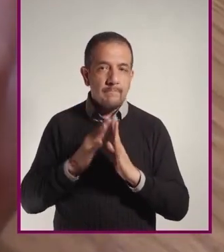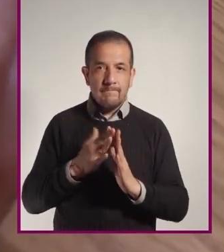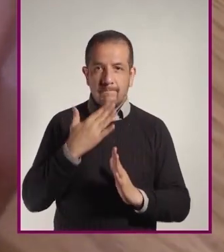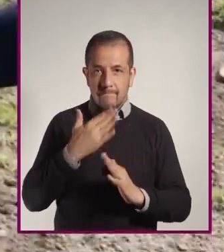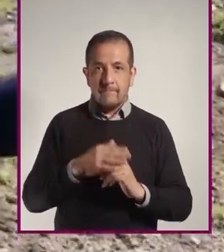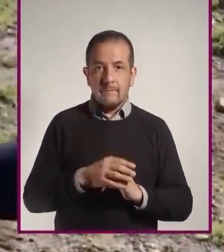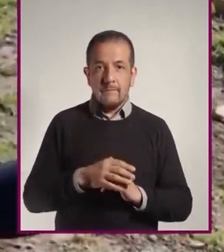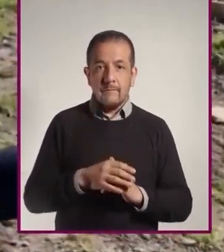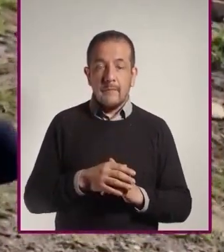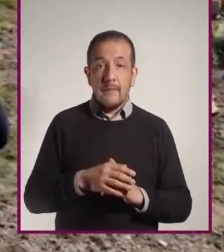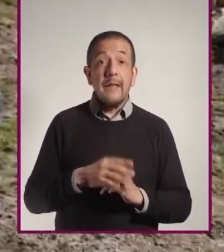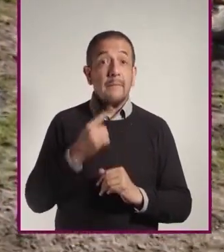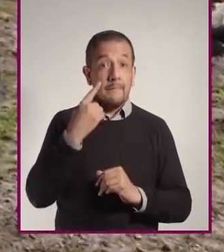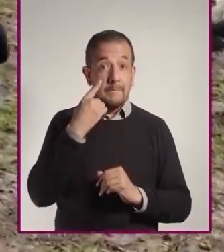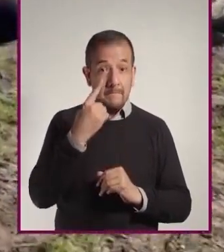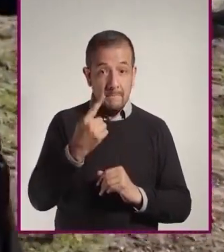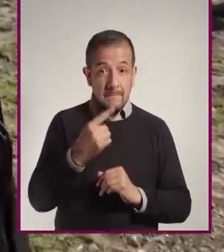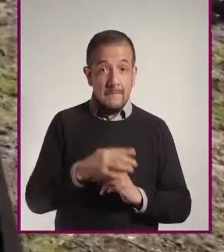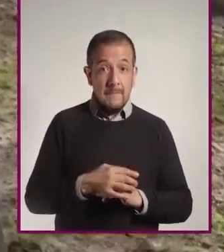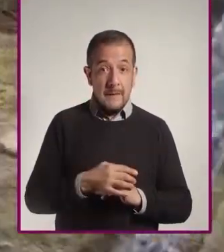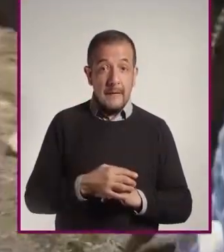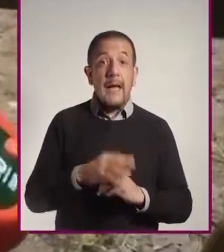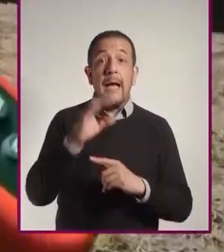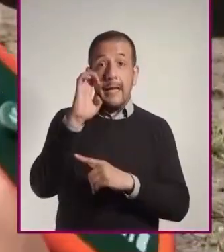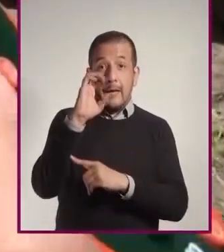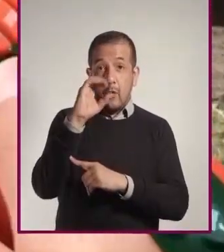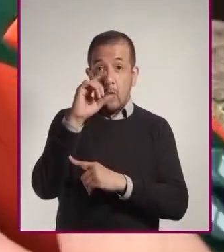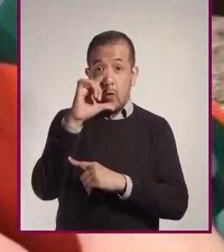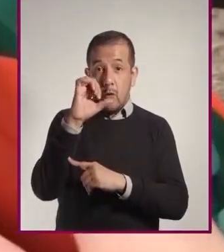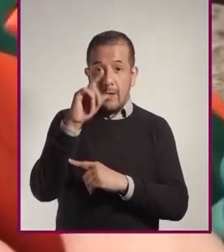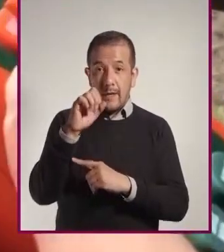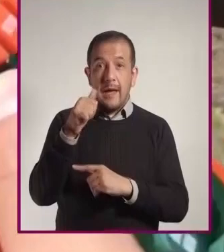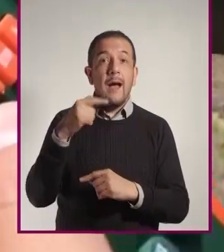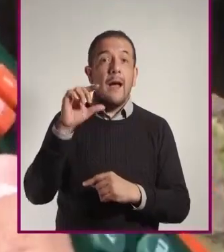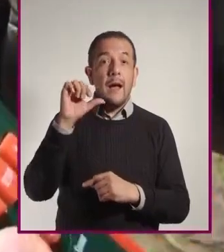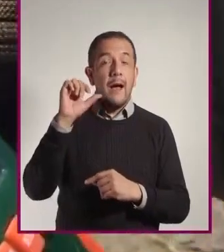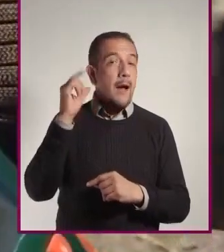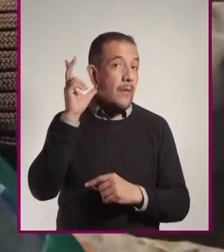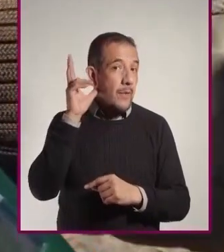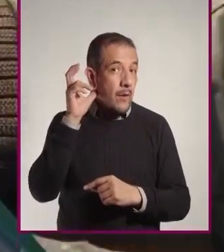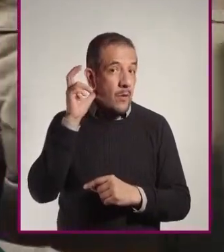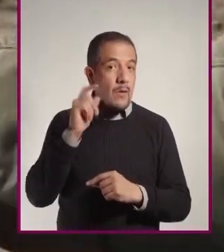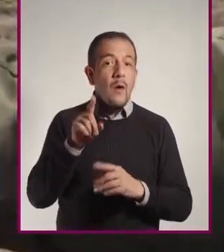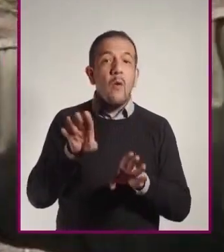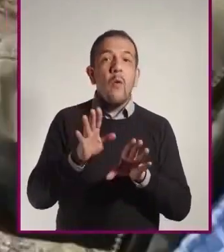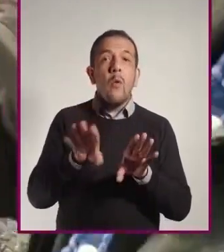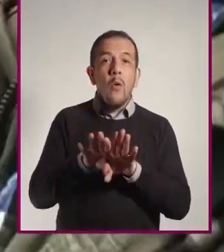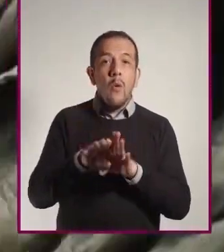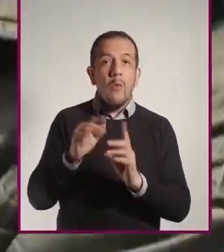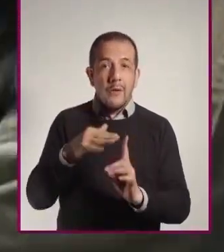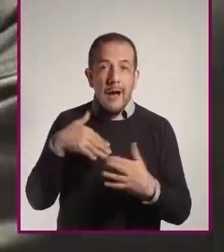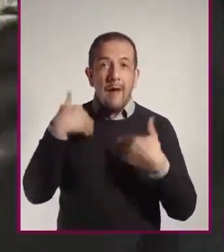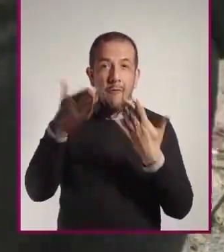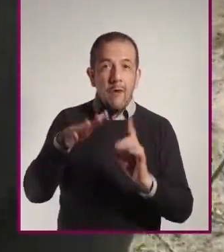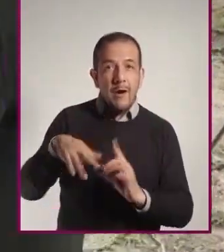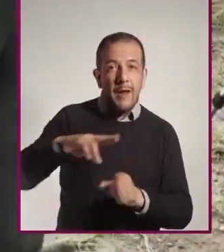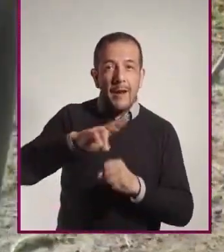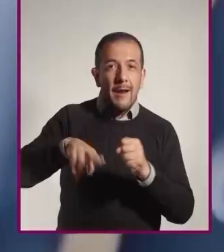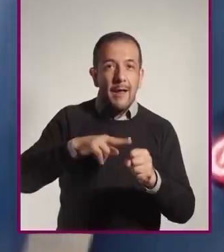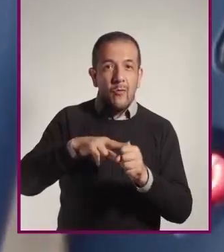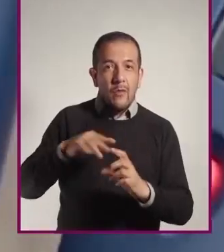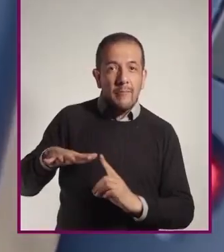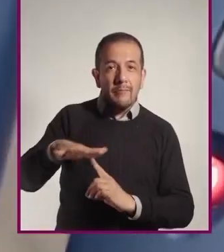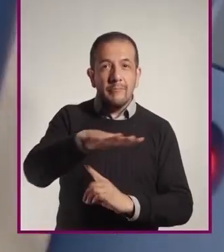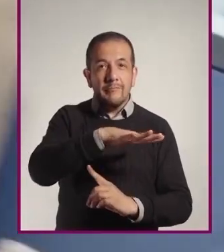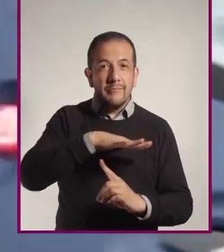La ecología acústica es la disciplina que estudia las interacciones de los seres vivos con su entorno sonoro y la manera en